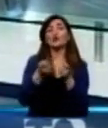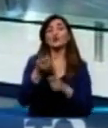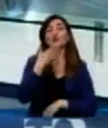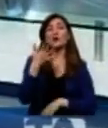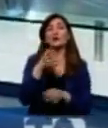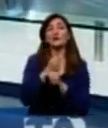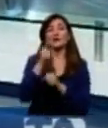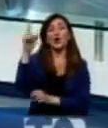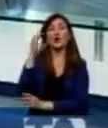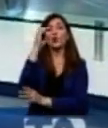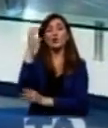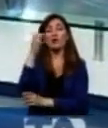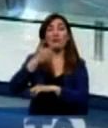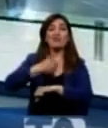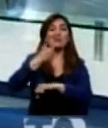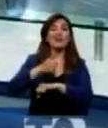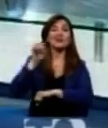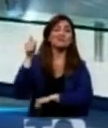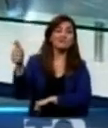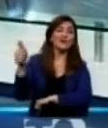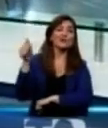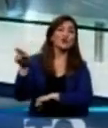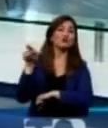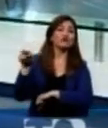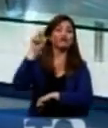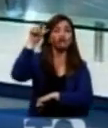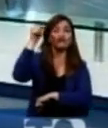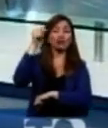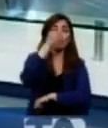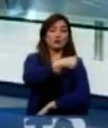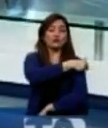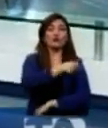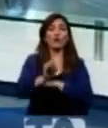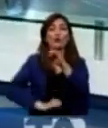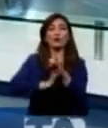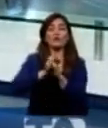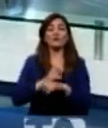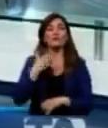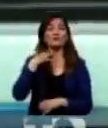realizarse desde el lado colombiano con autoridades de ese país y posiblemente con la Cruz Roja Internacional.